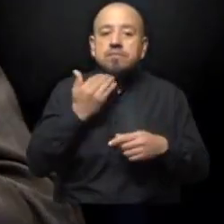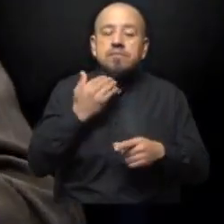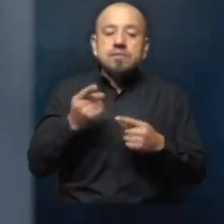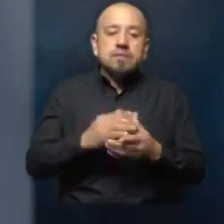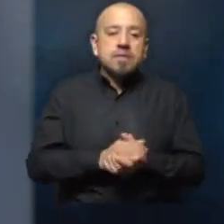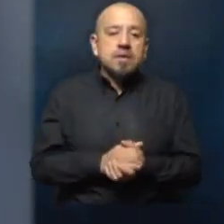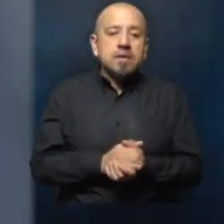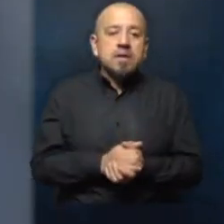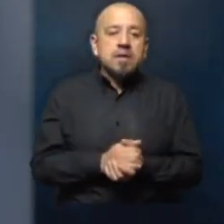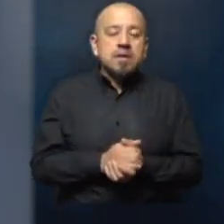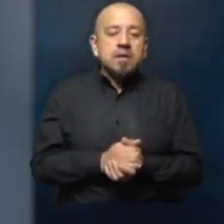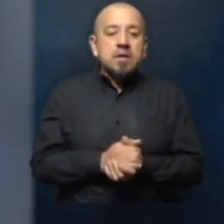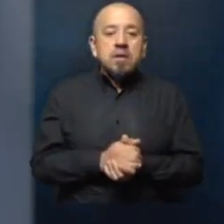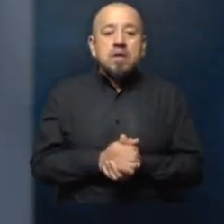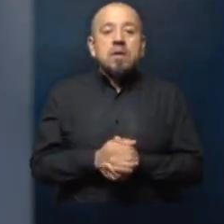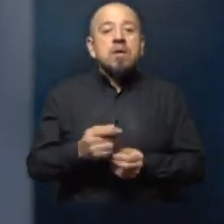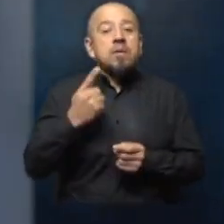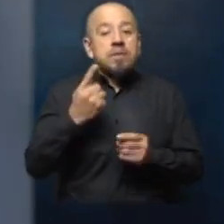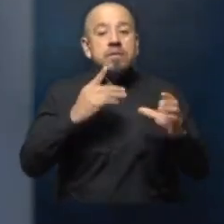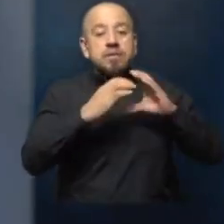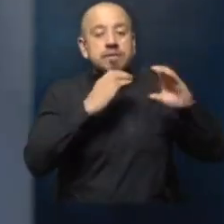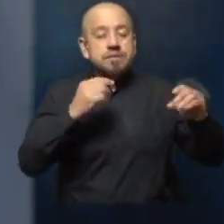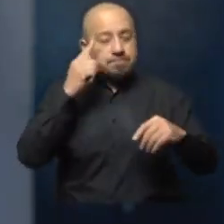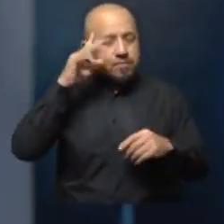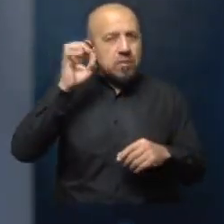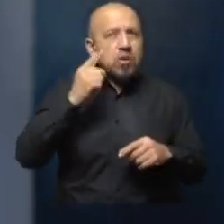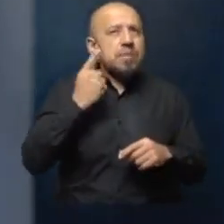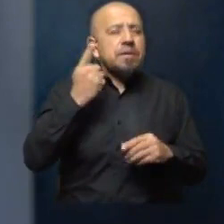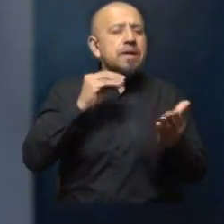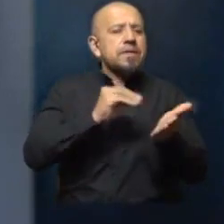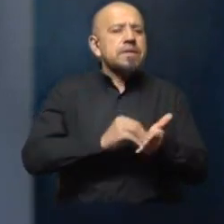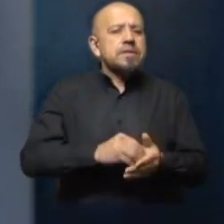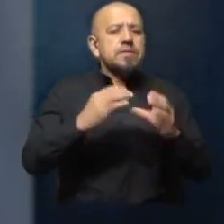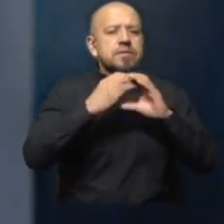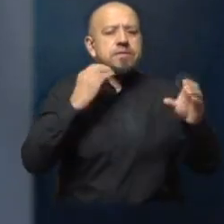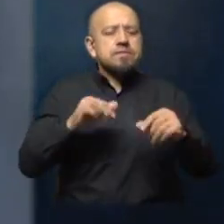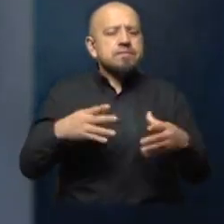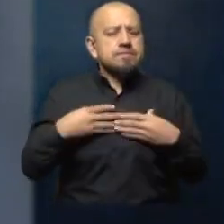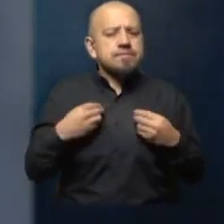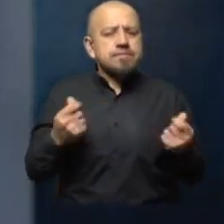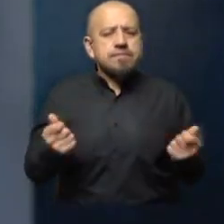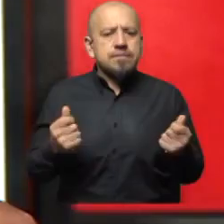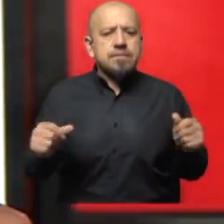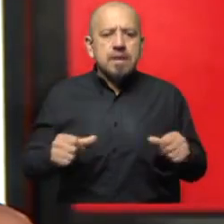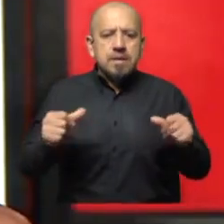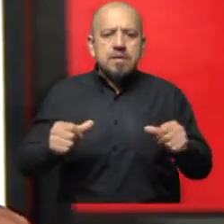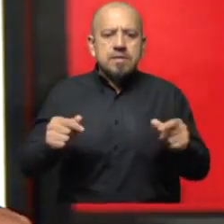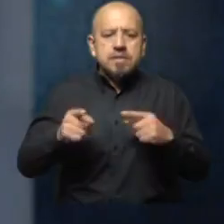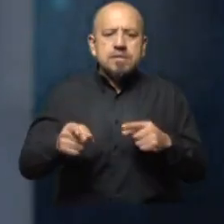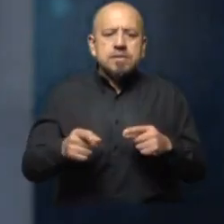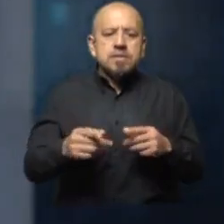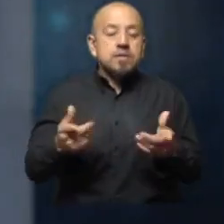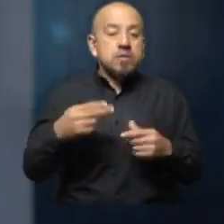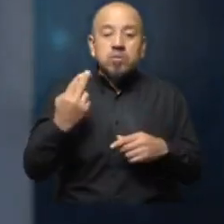la adrenalina del primero con diez años que recuerdes y tal cual el primer bondi pero así como la sensación de hacer eso que nunca hiciste no algo inédito